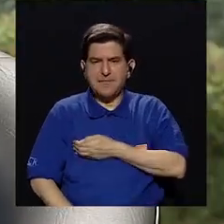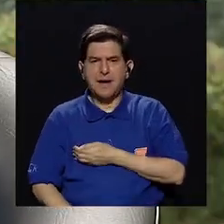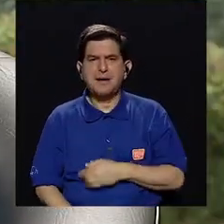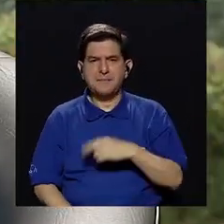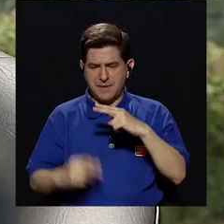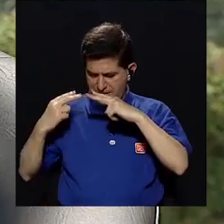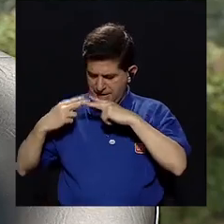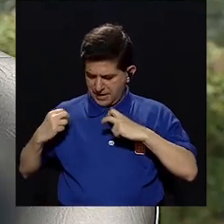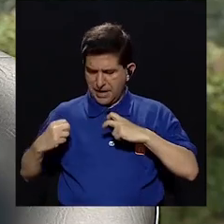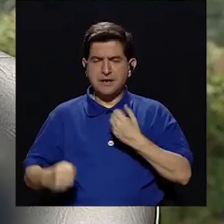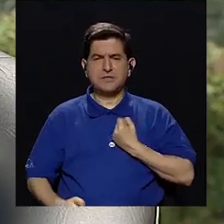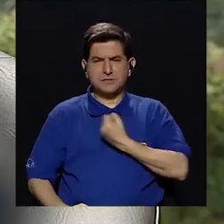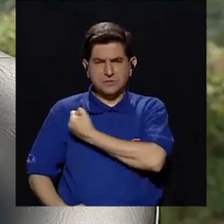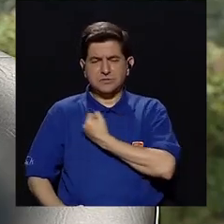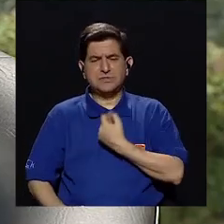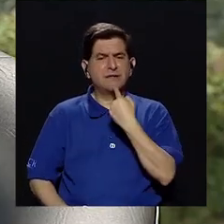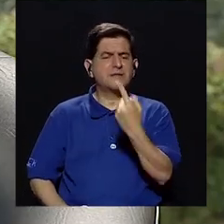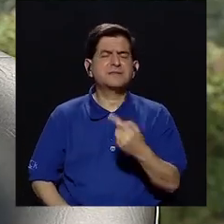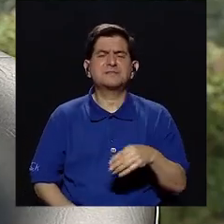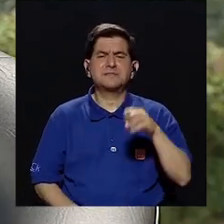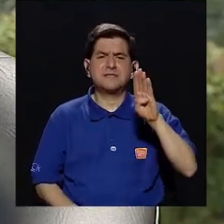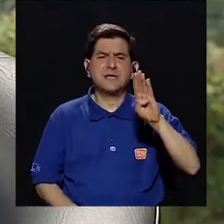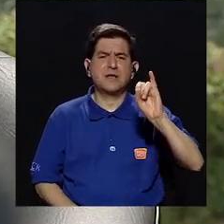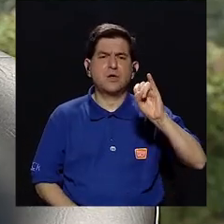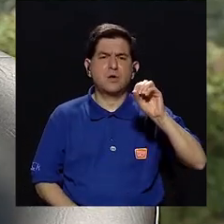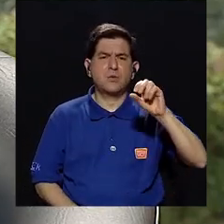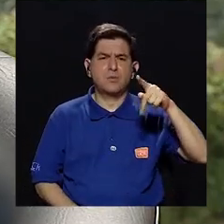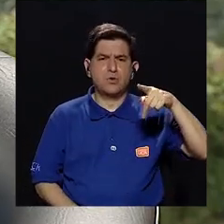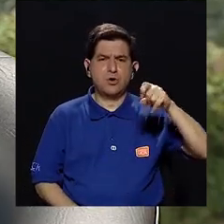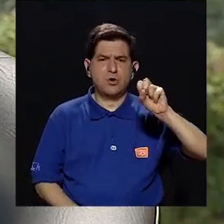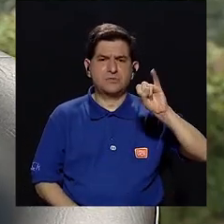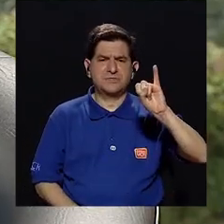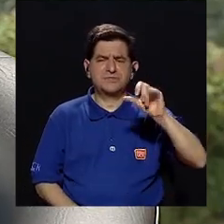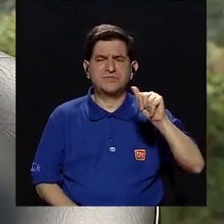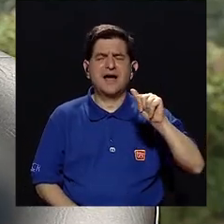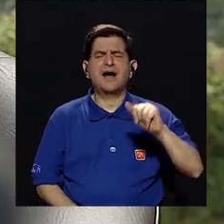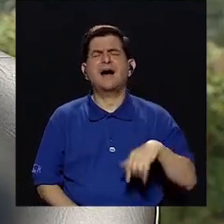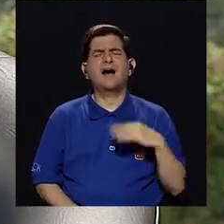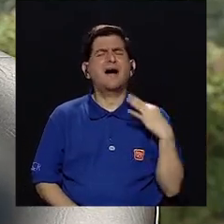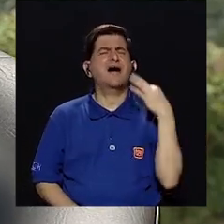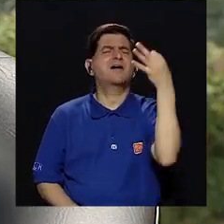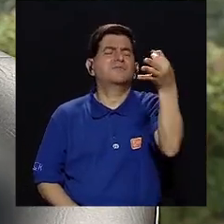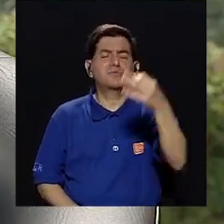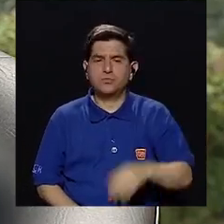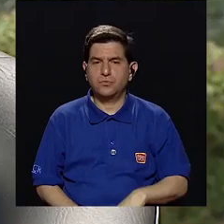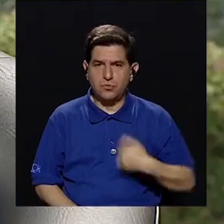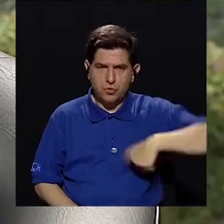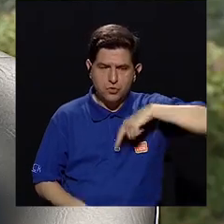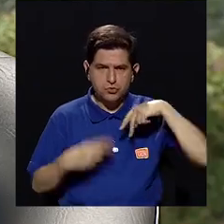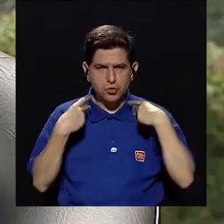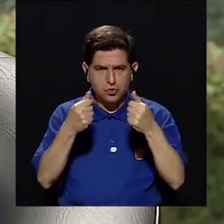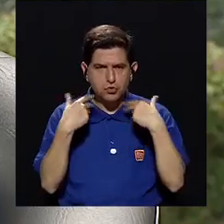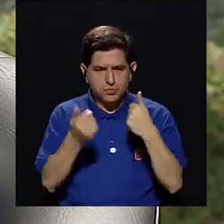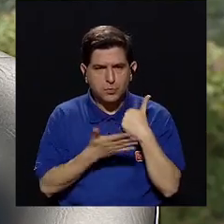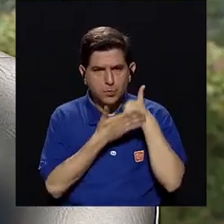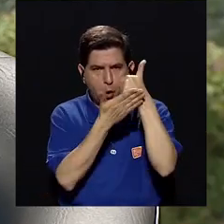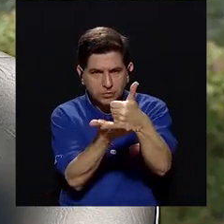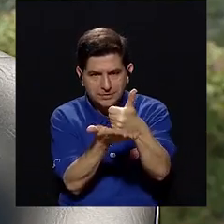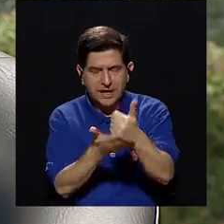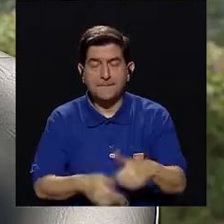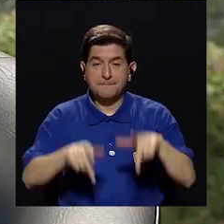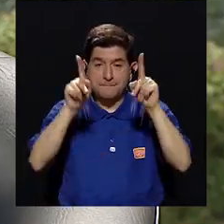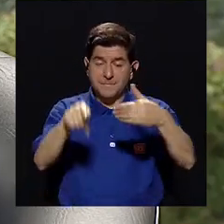dices que no la violencia esta para tal fecha nosotros corremos con eso y le ayudamos le ayudamos